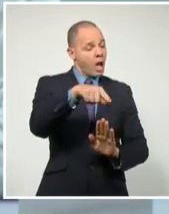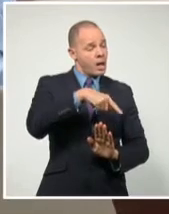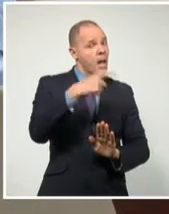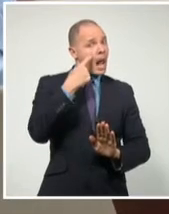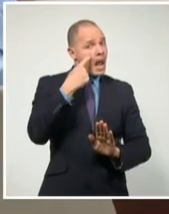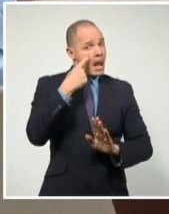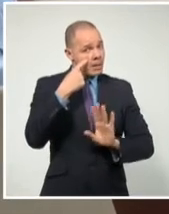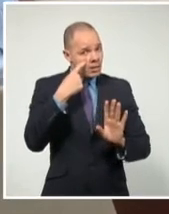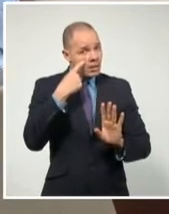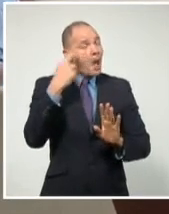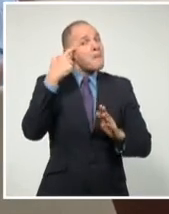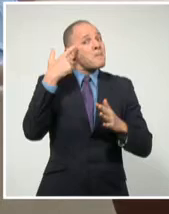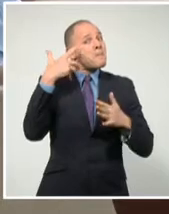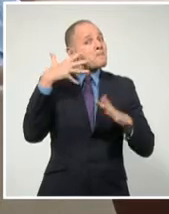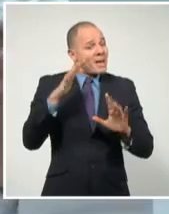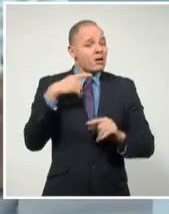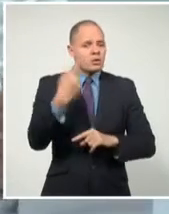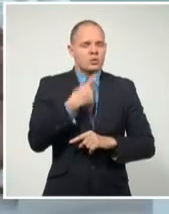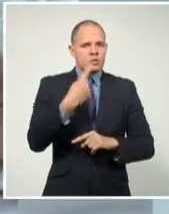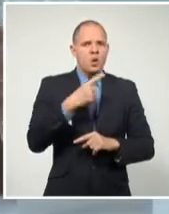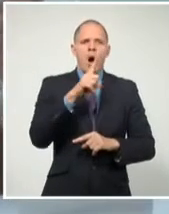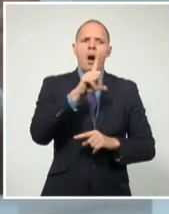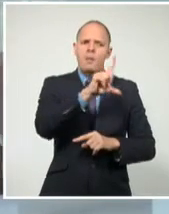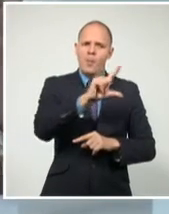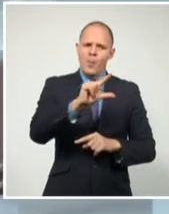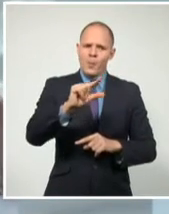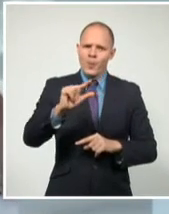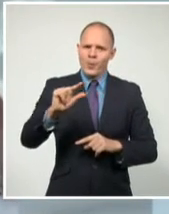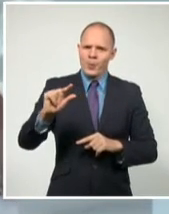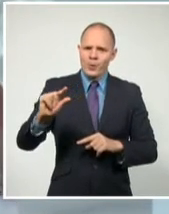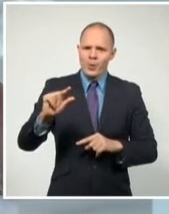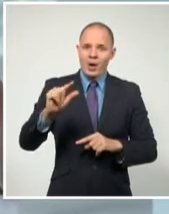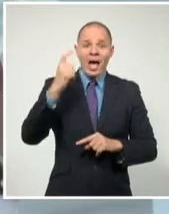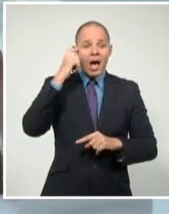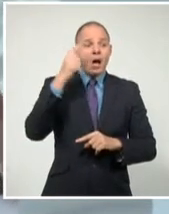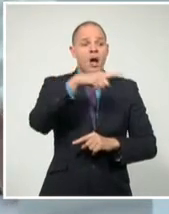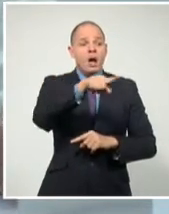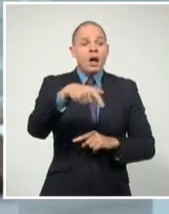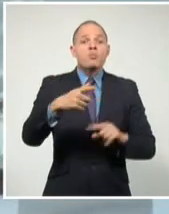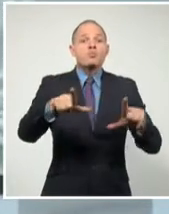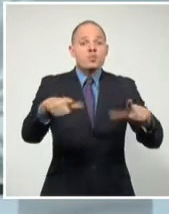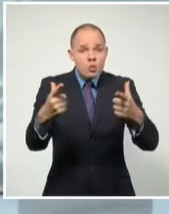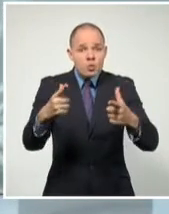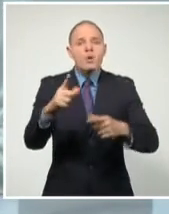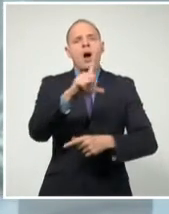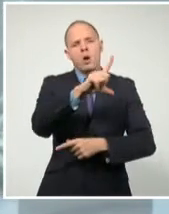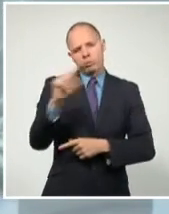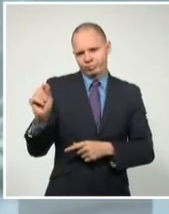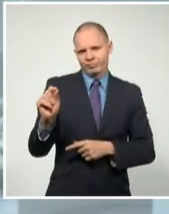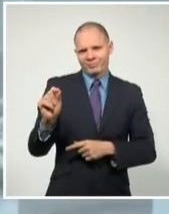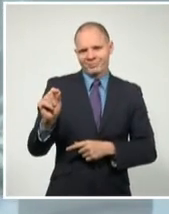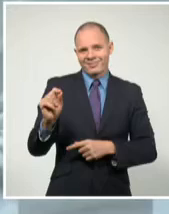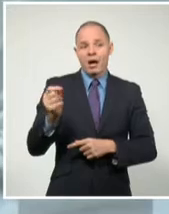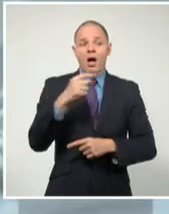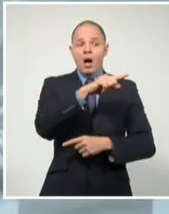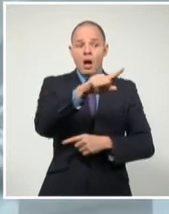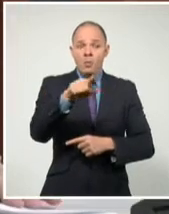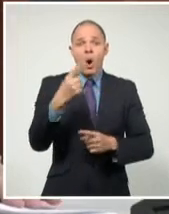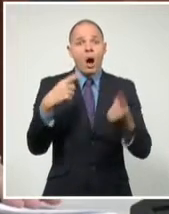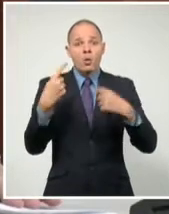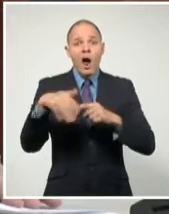que no exista confianza. Nos va a dar una estrategia económica para enfrentar la crisis